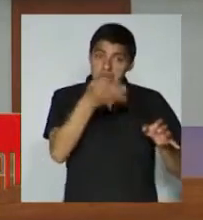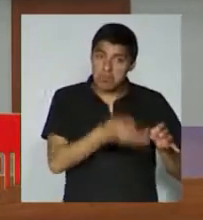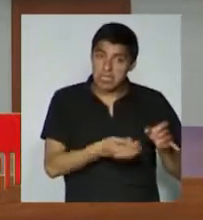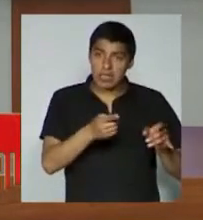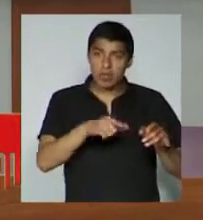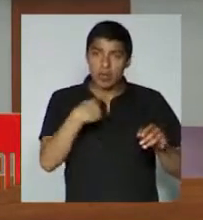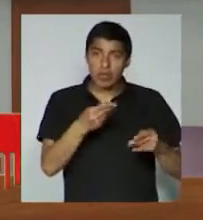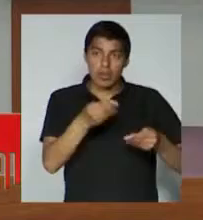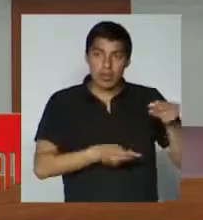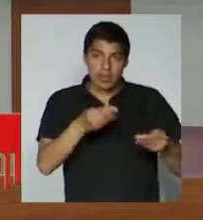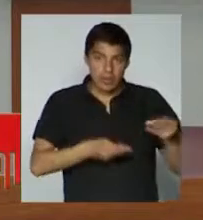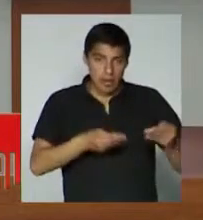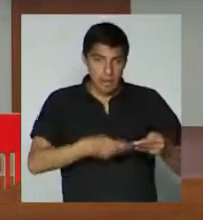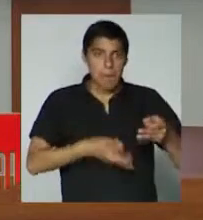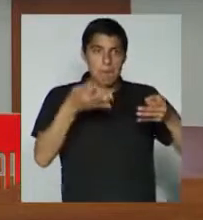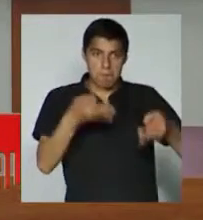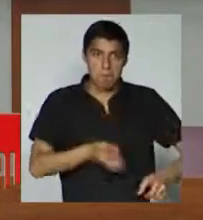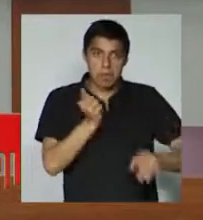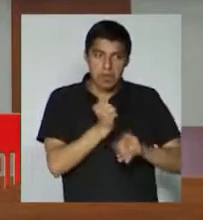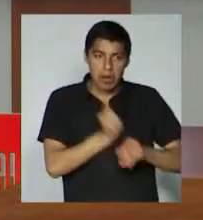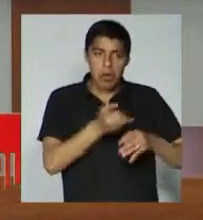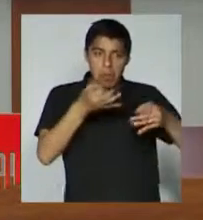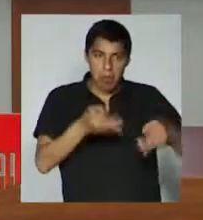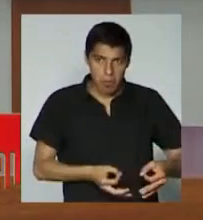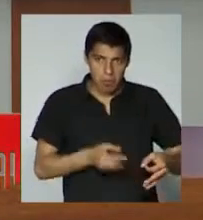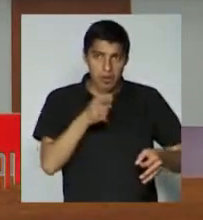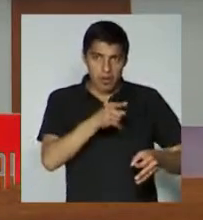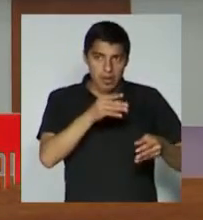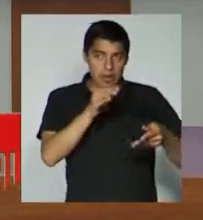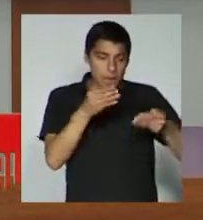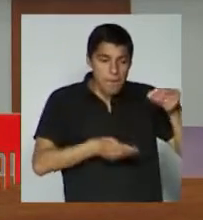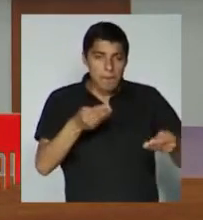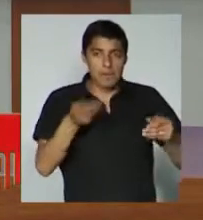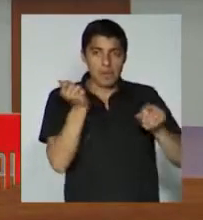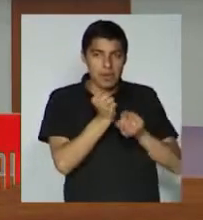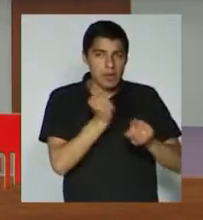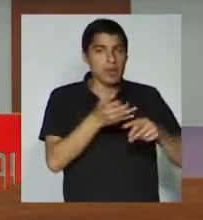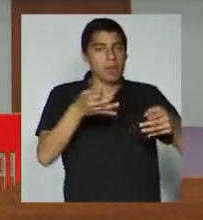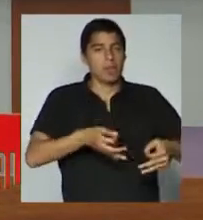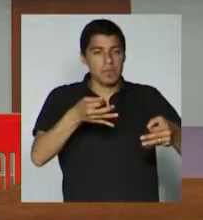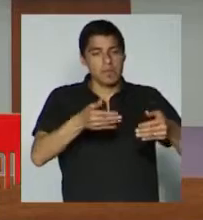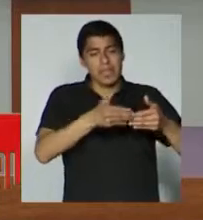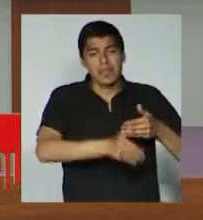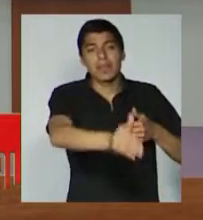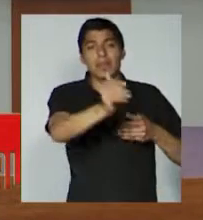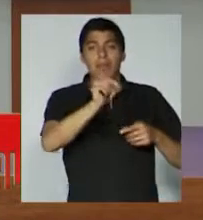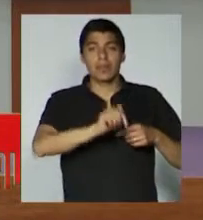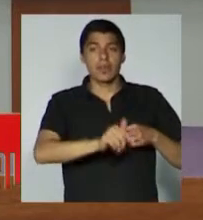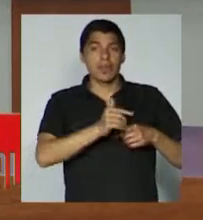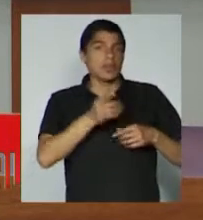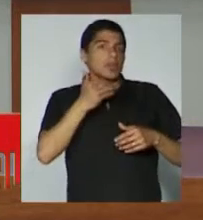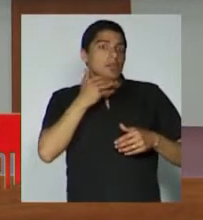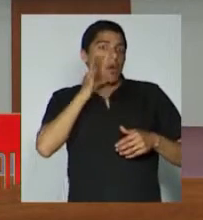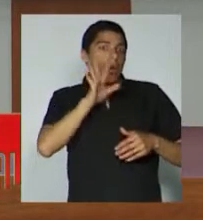que son muy serias y que traen mucha trayectoria. Y esas mismas empresas que traen mucha trayectoria no auguraban ese